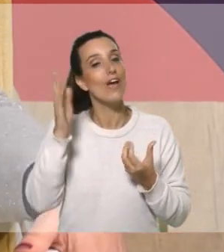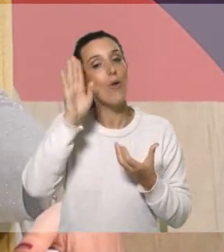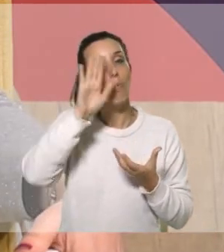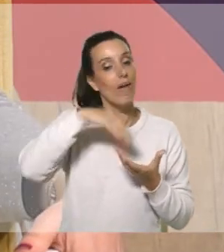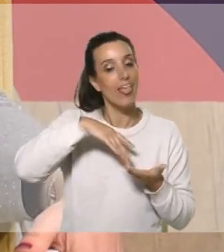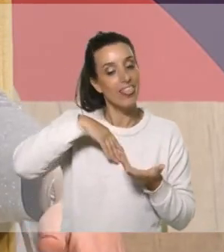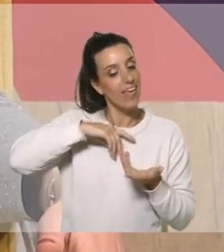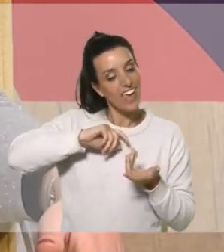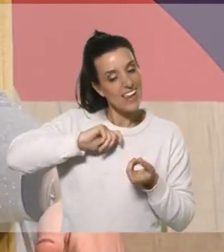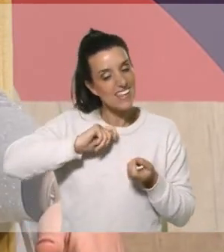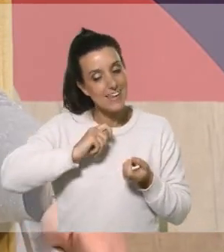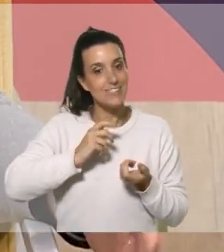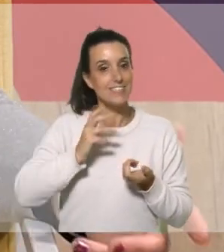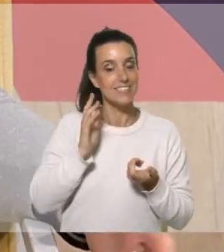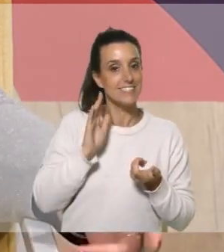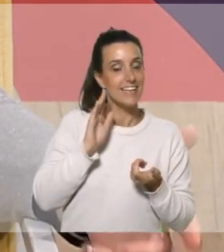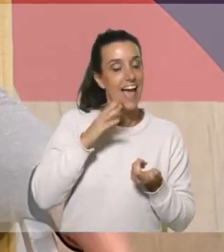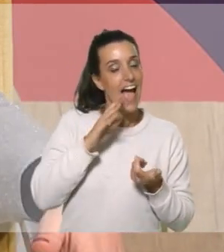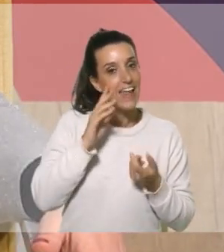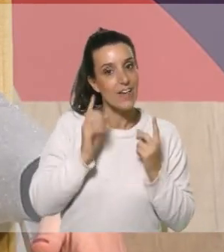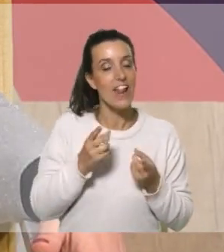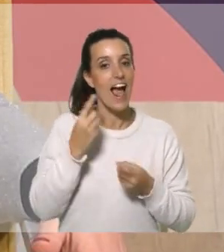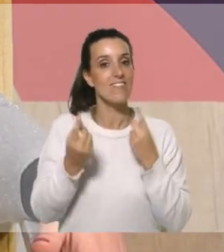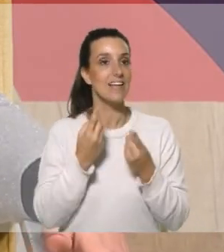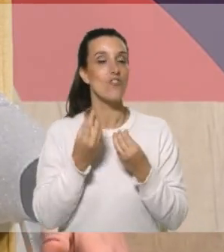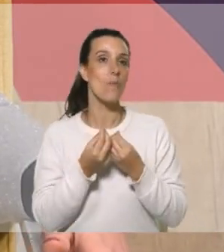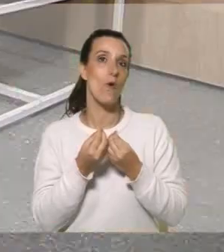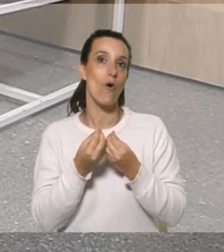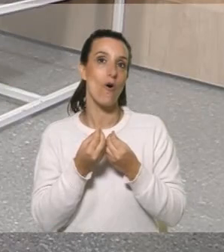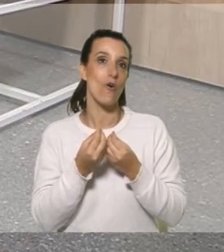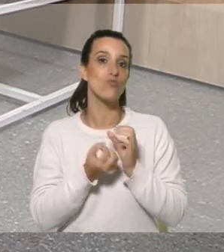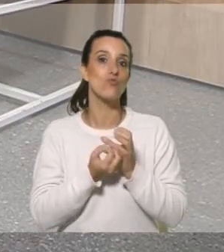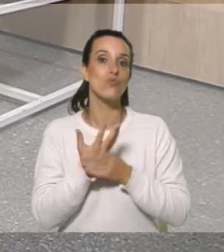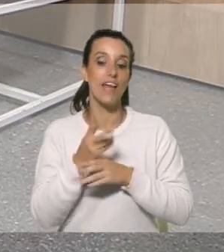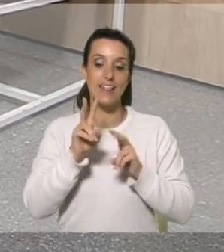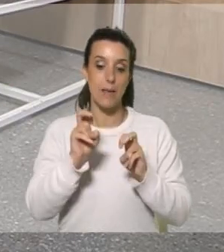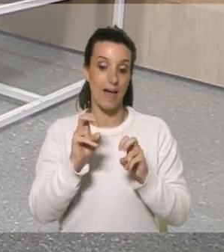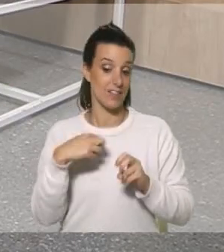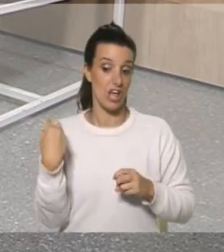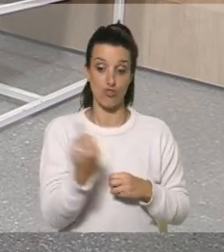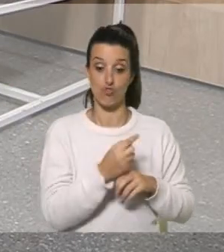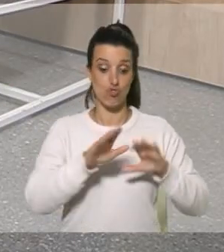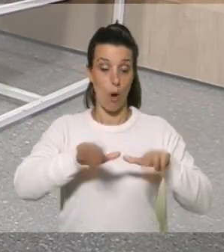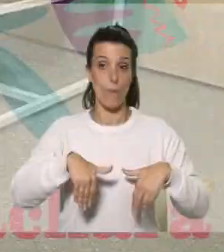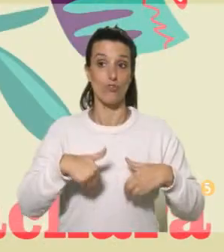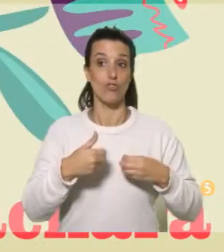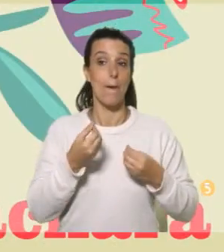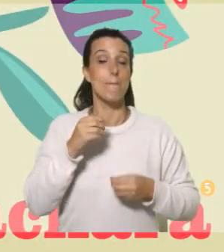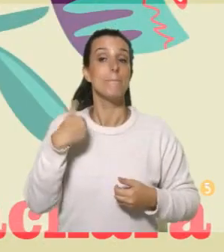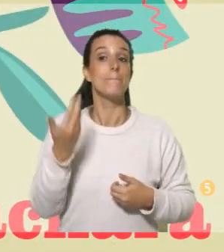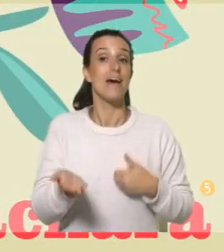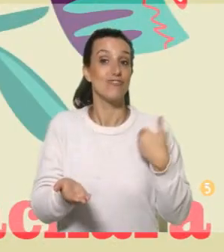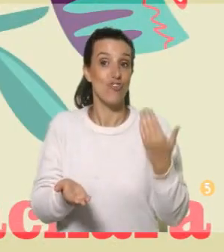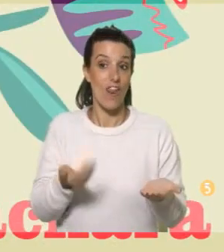entonces este también aparece toda esta cuestión de que somos bueno los nacidos los personajes